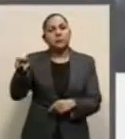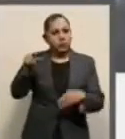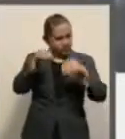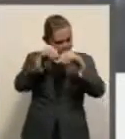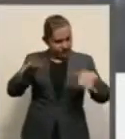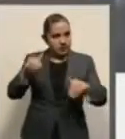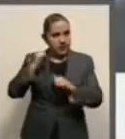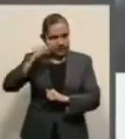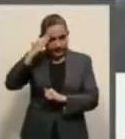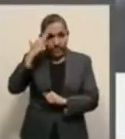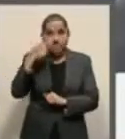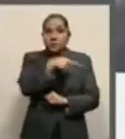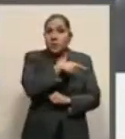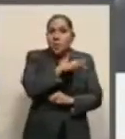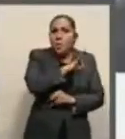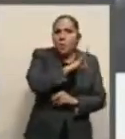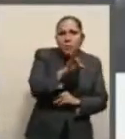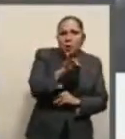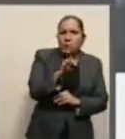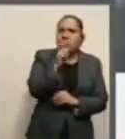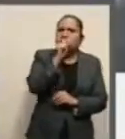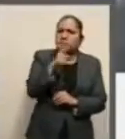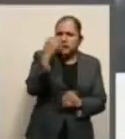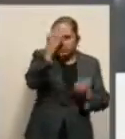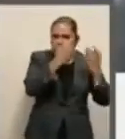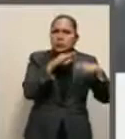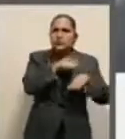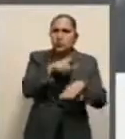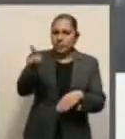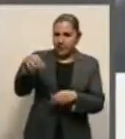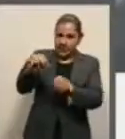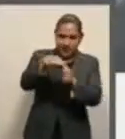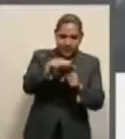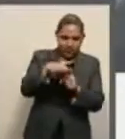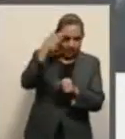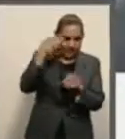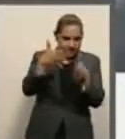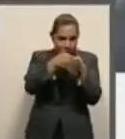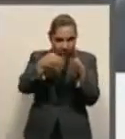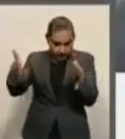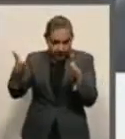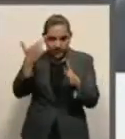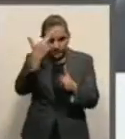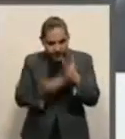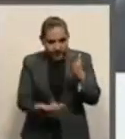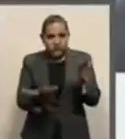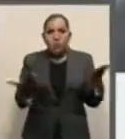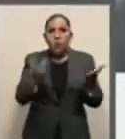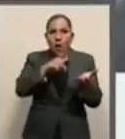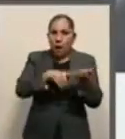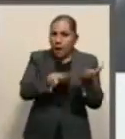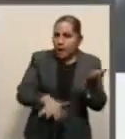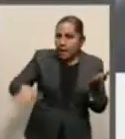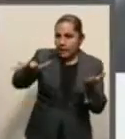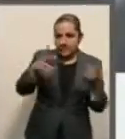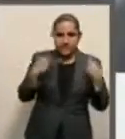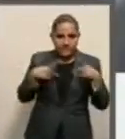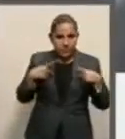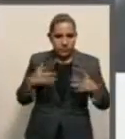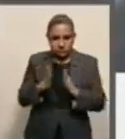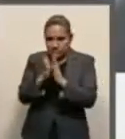delictivos durante los procesos electorales los procesos de consulta popular y todos aquellos que se refieran a la democracia directa